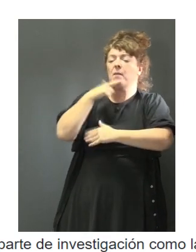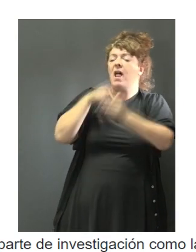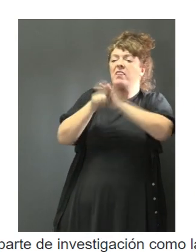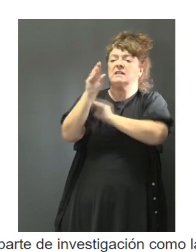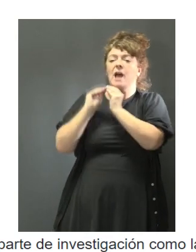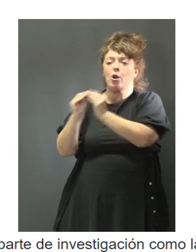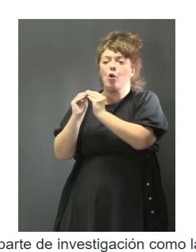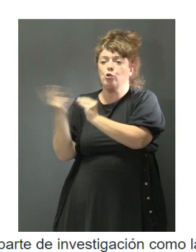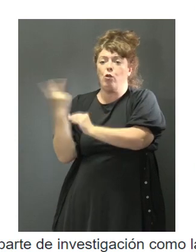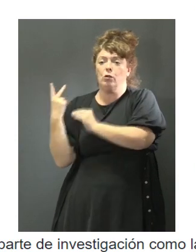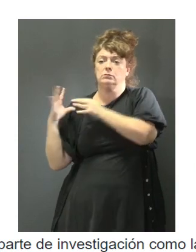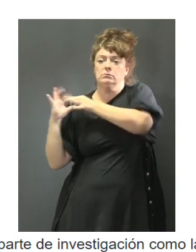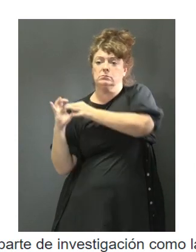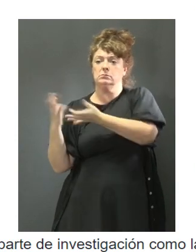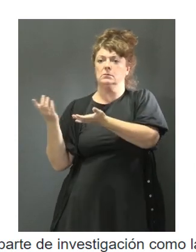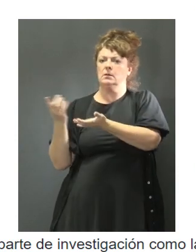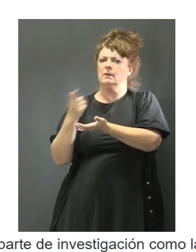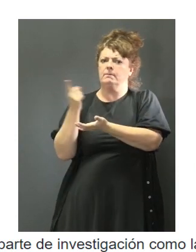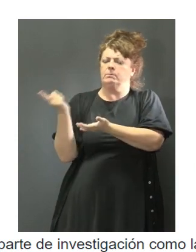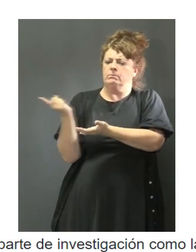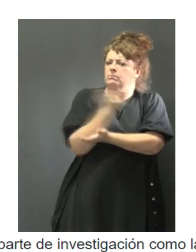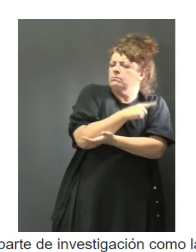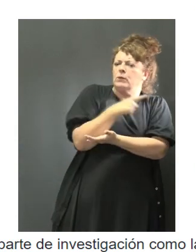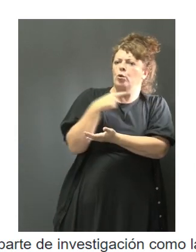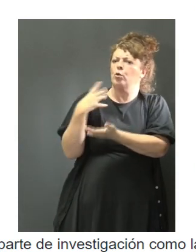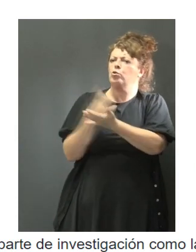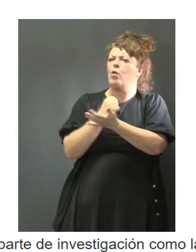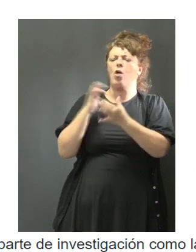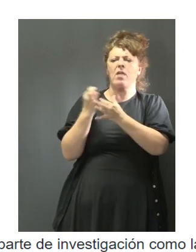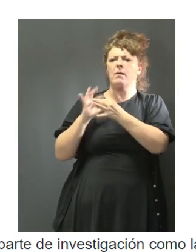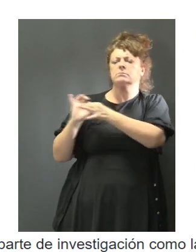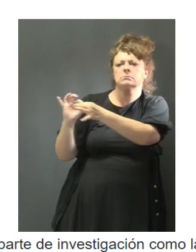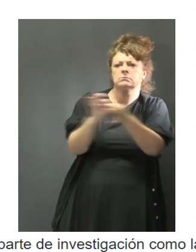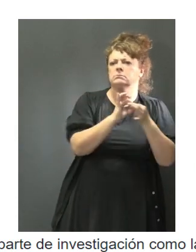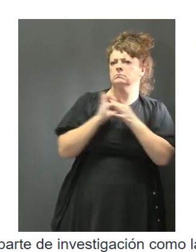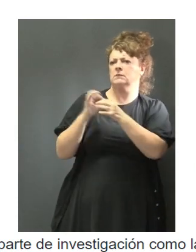desarrollo, pues que vayan ligadas con esta temática.